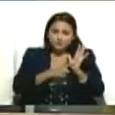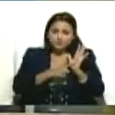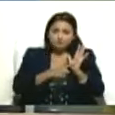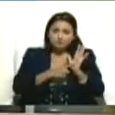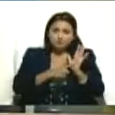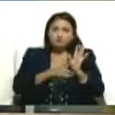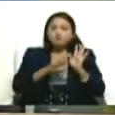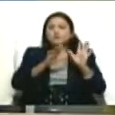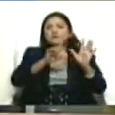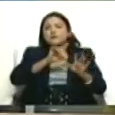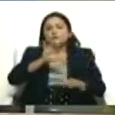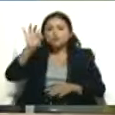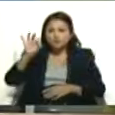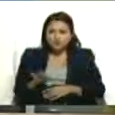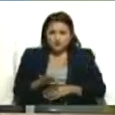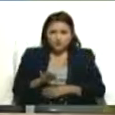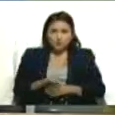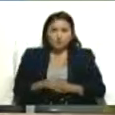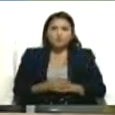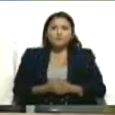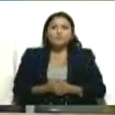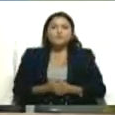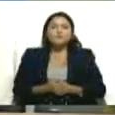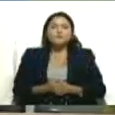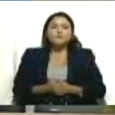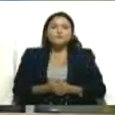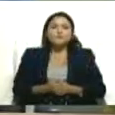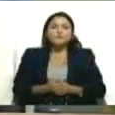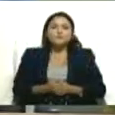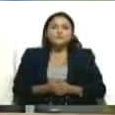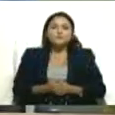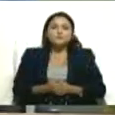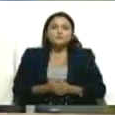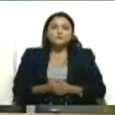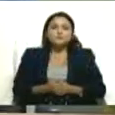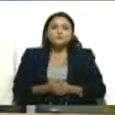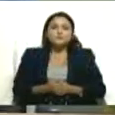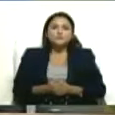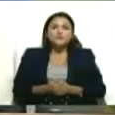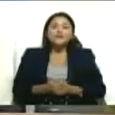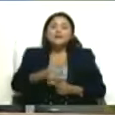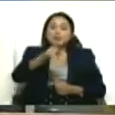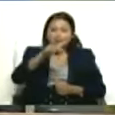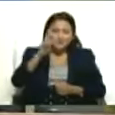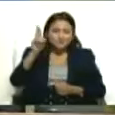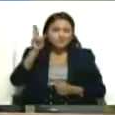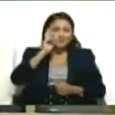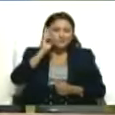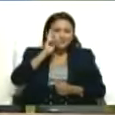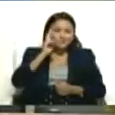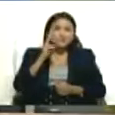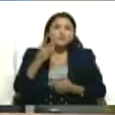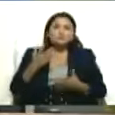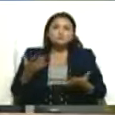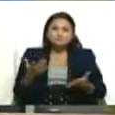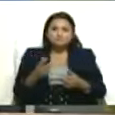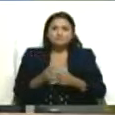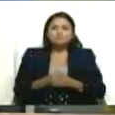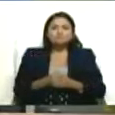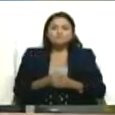cronograma electoral. Esto sí es un verdadero proceso